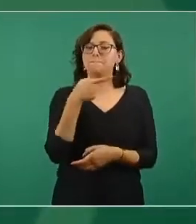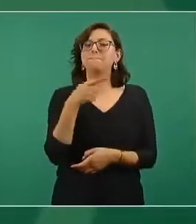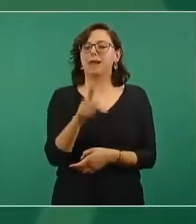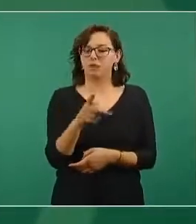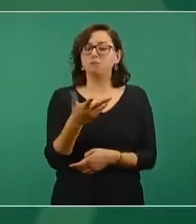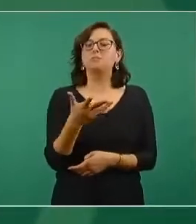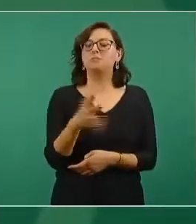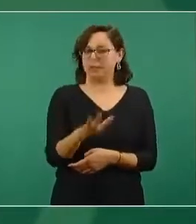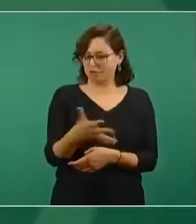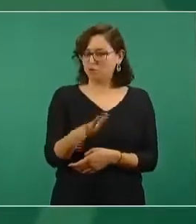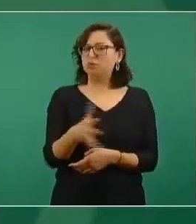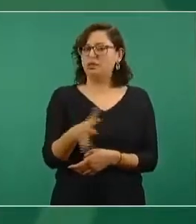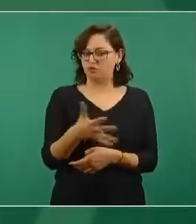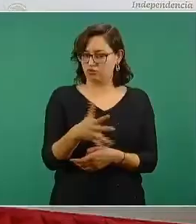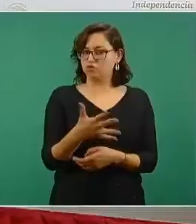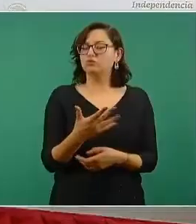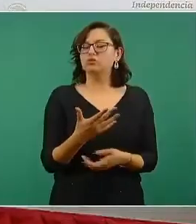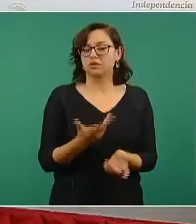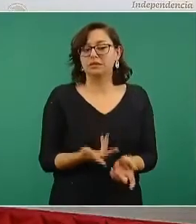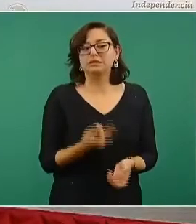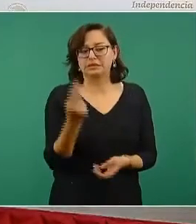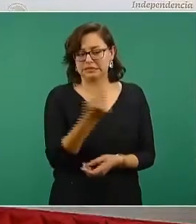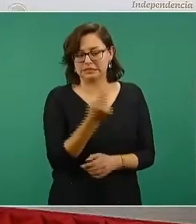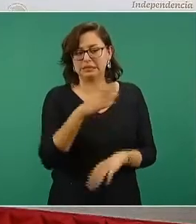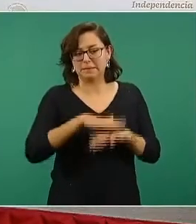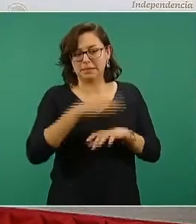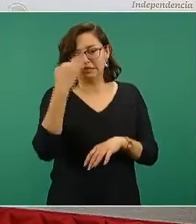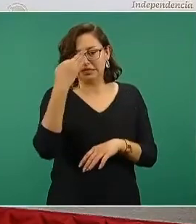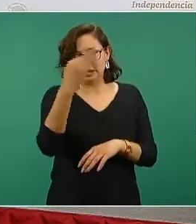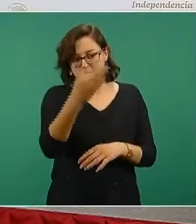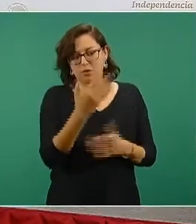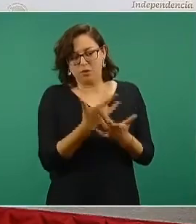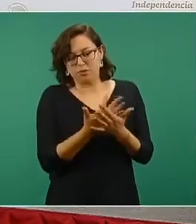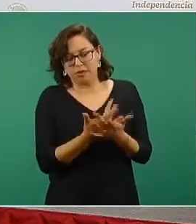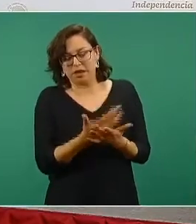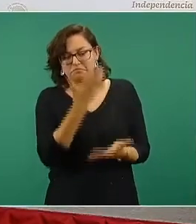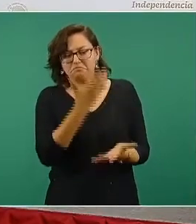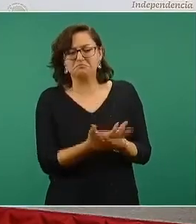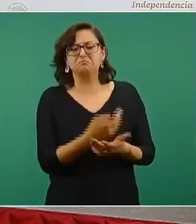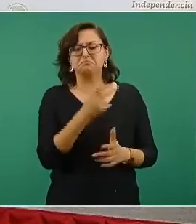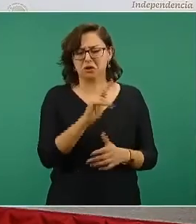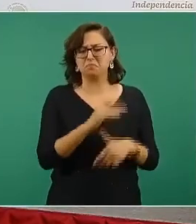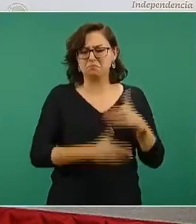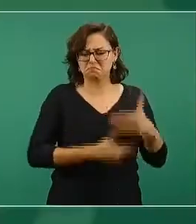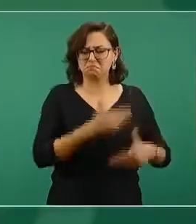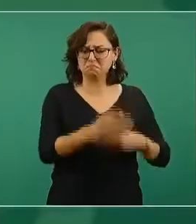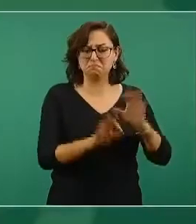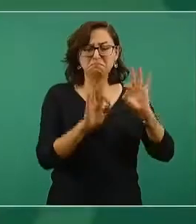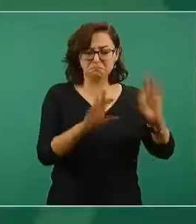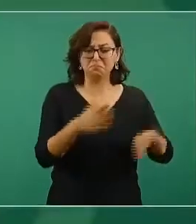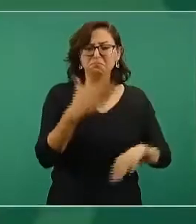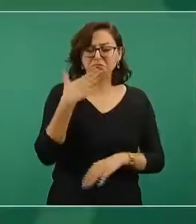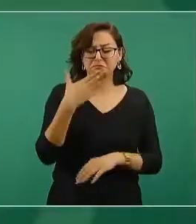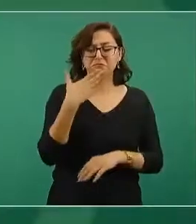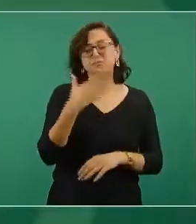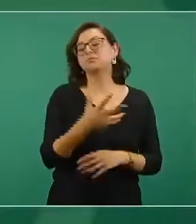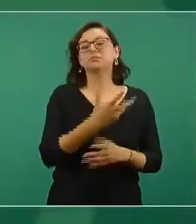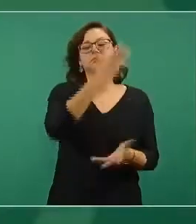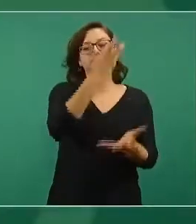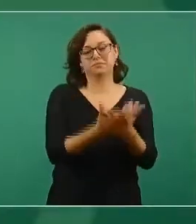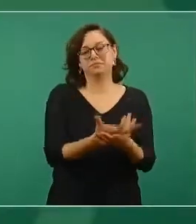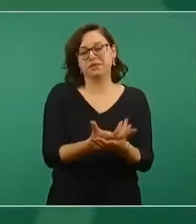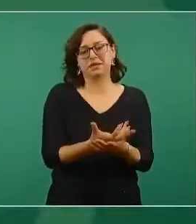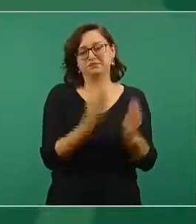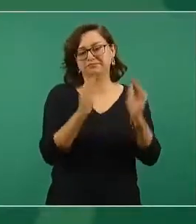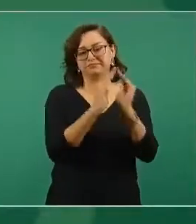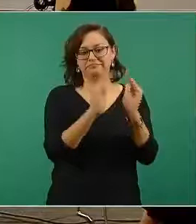COVID moderado pues requieren más tiempo de recuperación. Entonces pues está muy bien y siguiendo pues las indicaciones del reposo y que